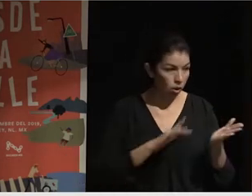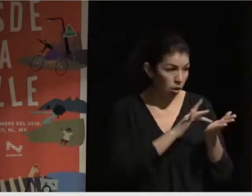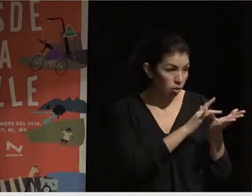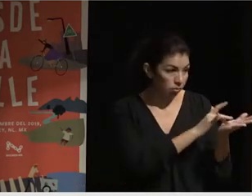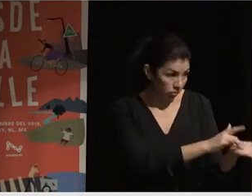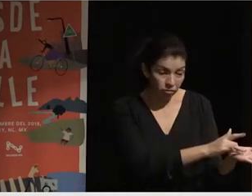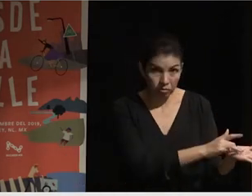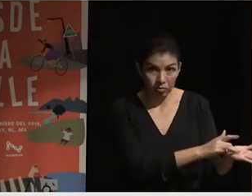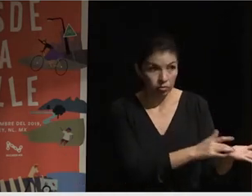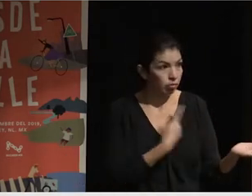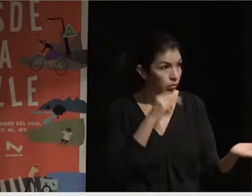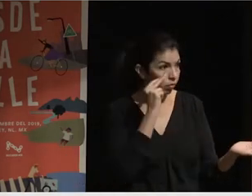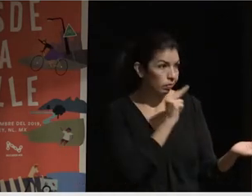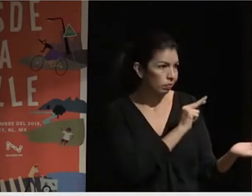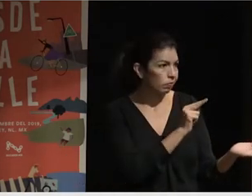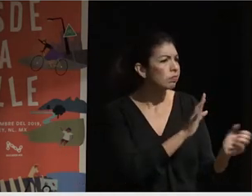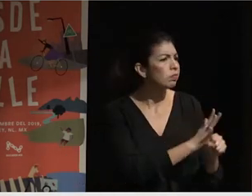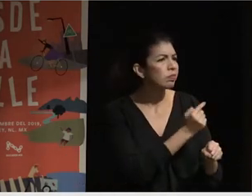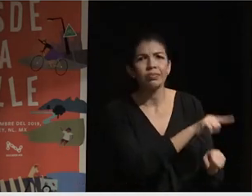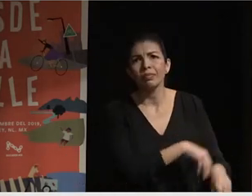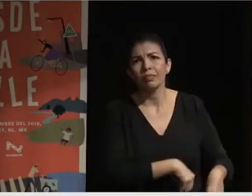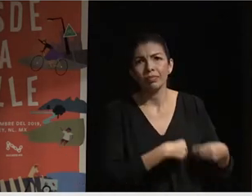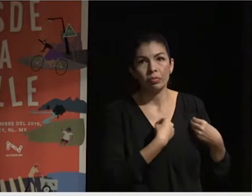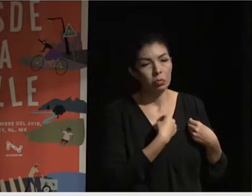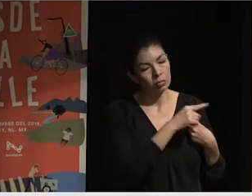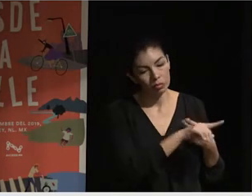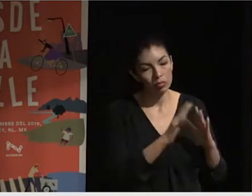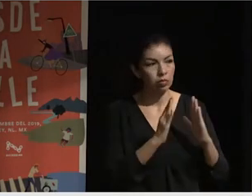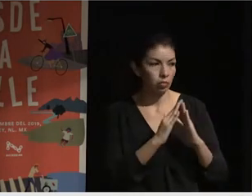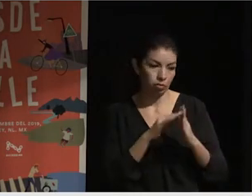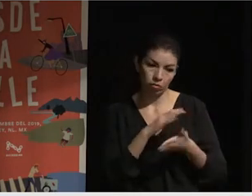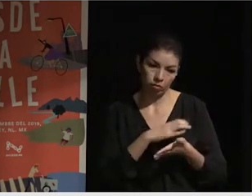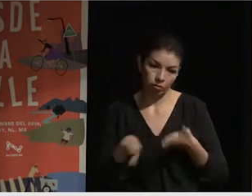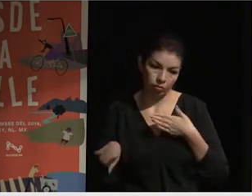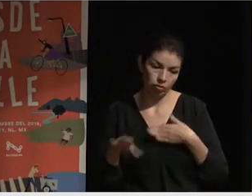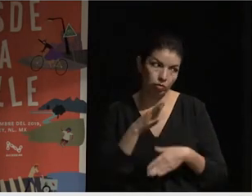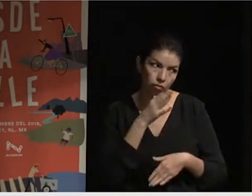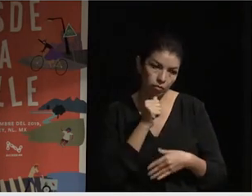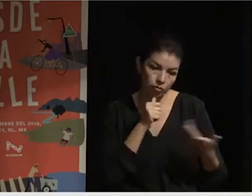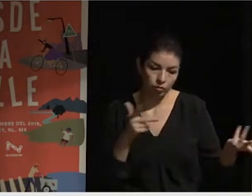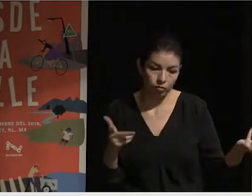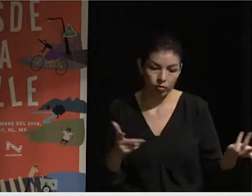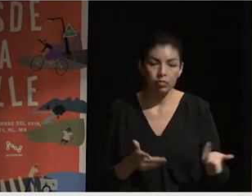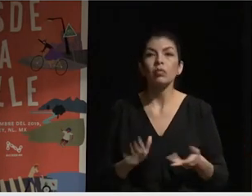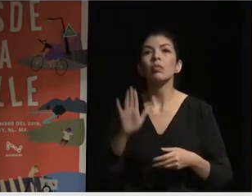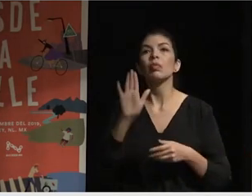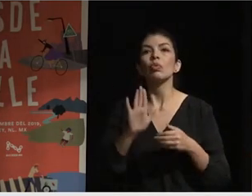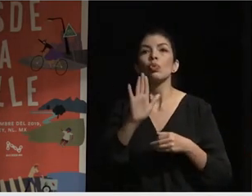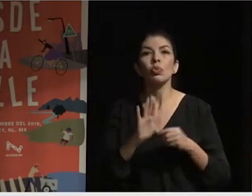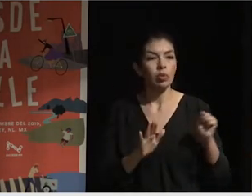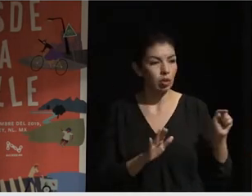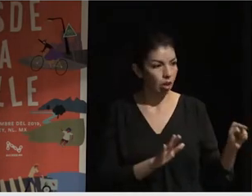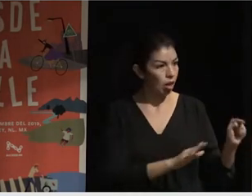yéndose a la periferia también. Hoy en día la gentrificación parece que va movilizándose de una manera acelerada.